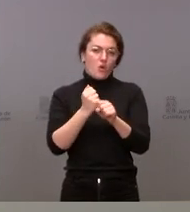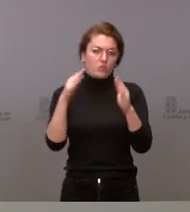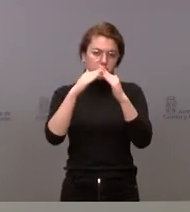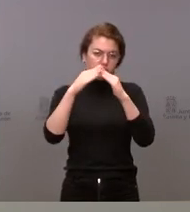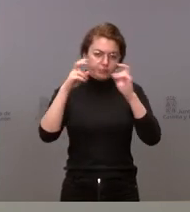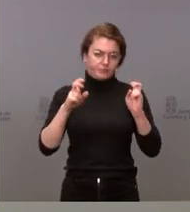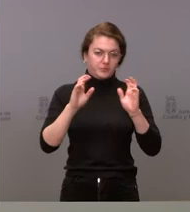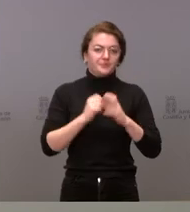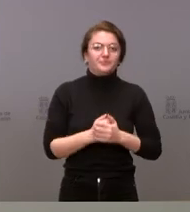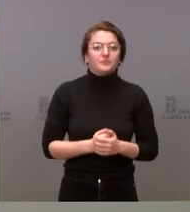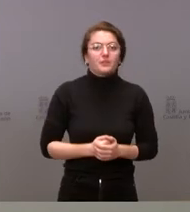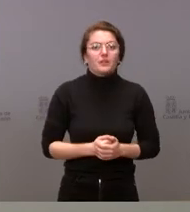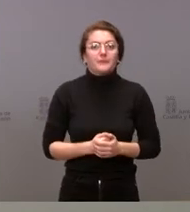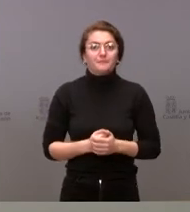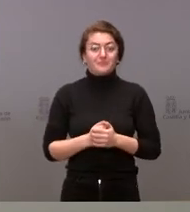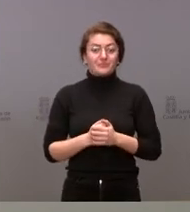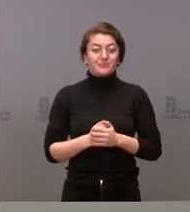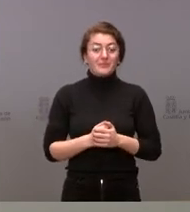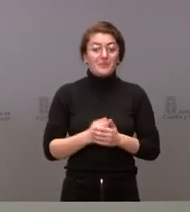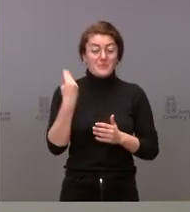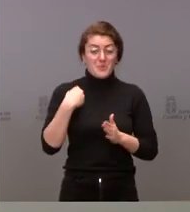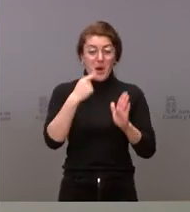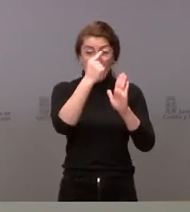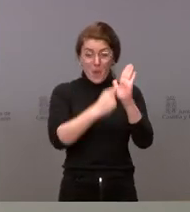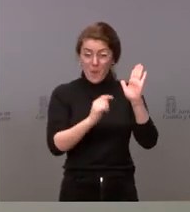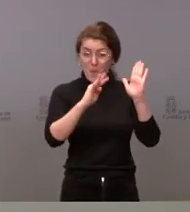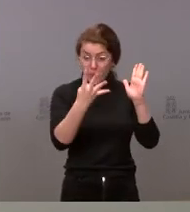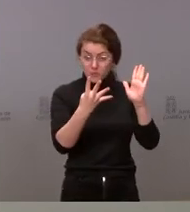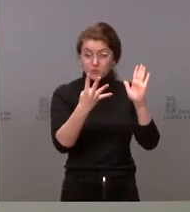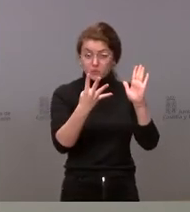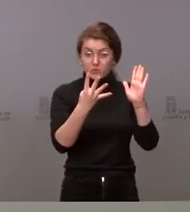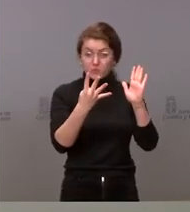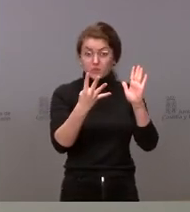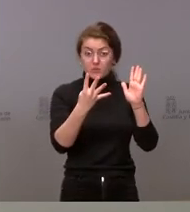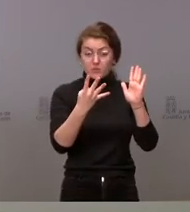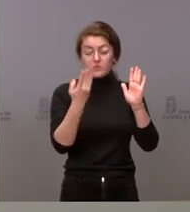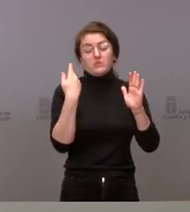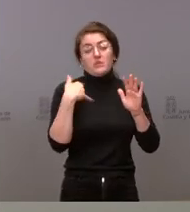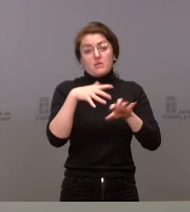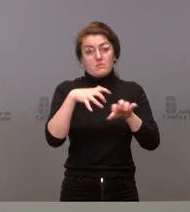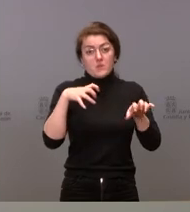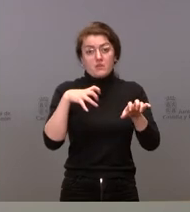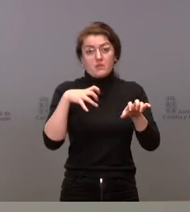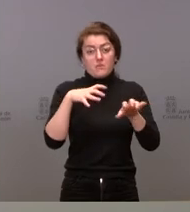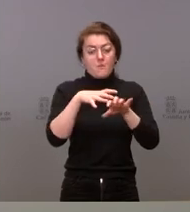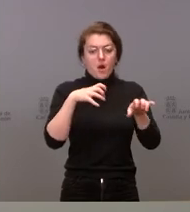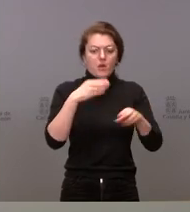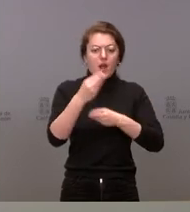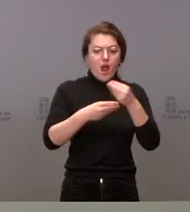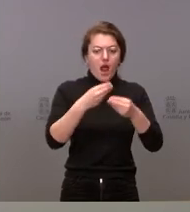medidas de las que se pusieron en las que recuerdo y ahora mismo se han puestos han implementado en mayor o menor grado el resto por lo tanto